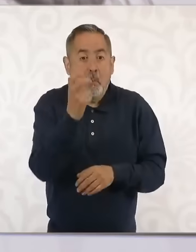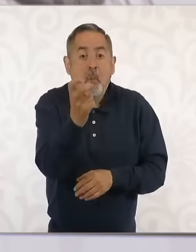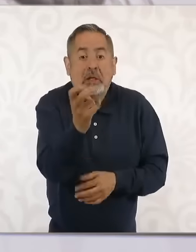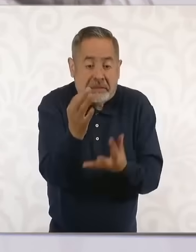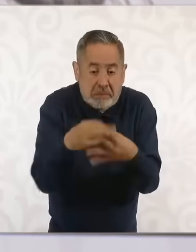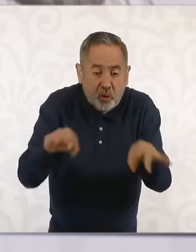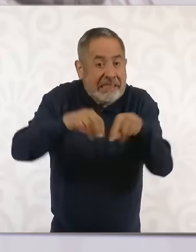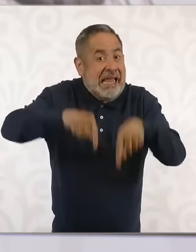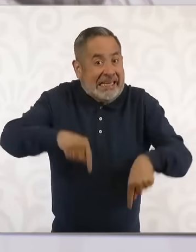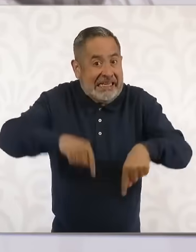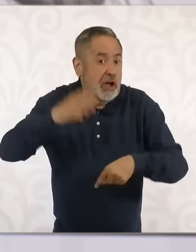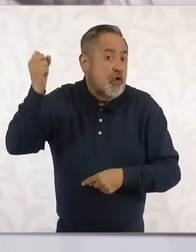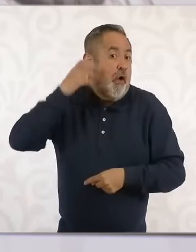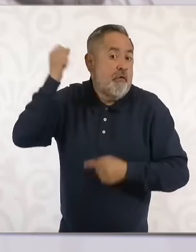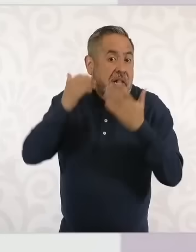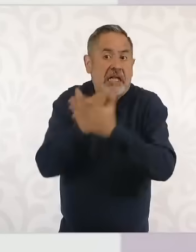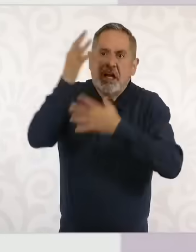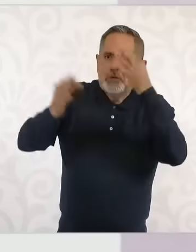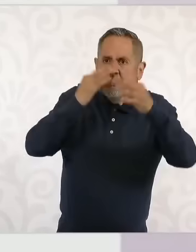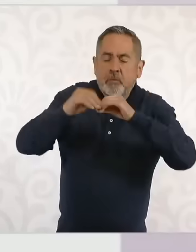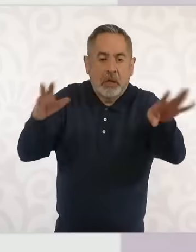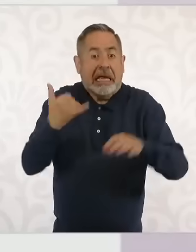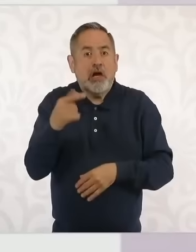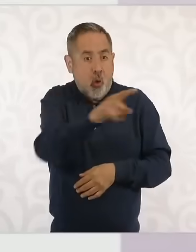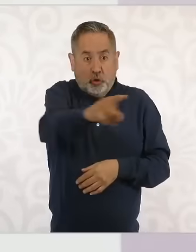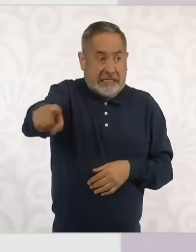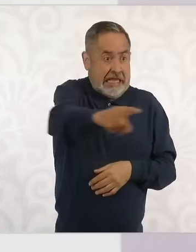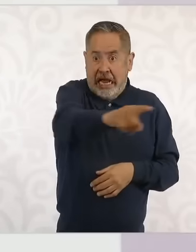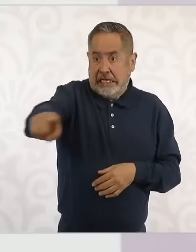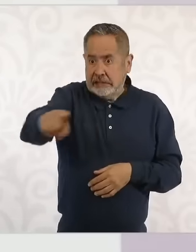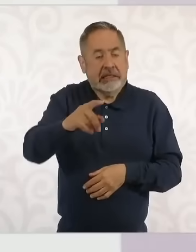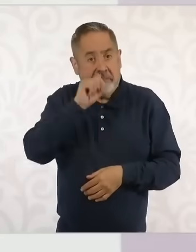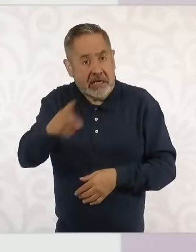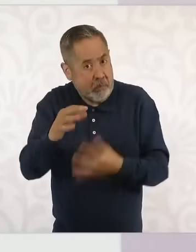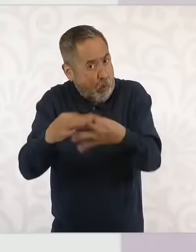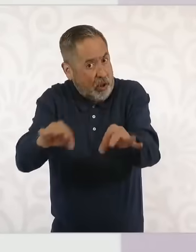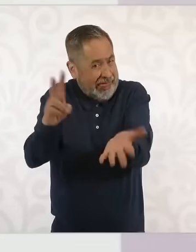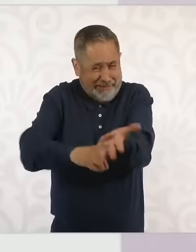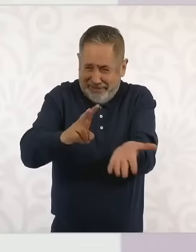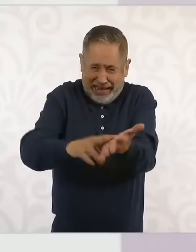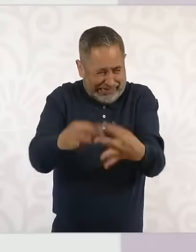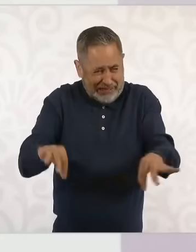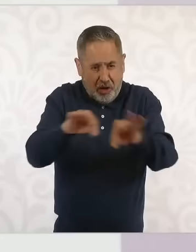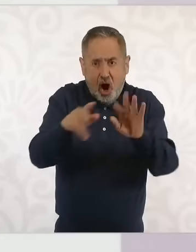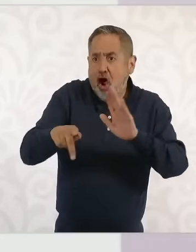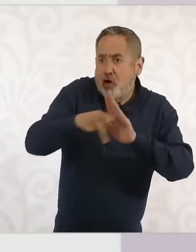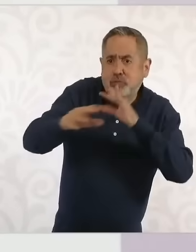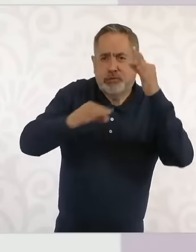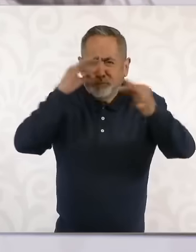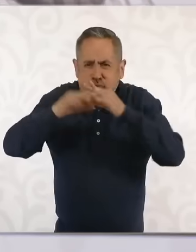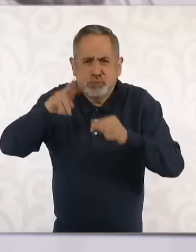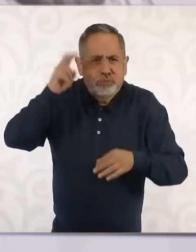es muy importante que haya medios alternativos como ustedes. Muy importante, porque si